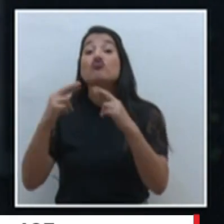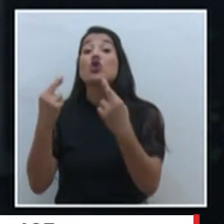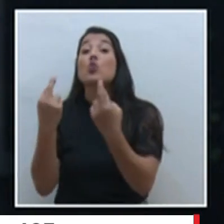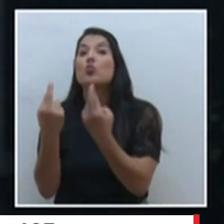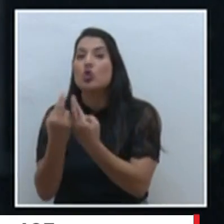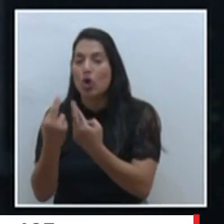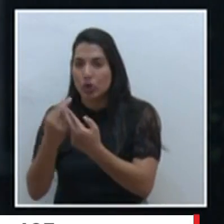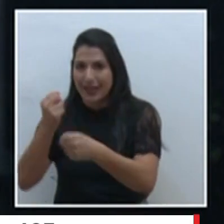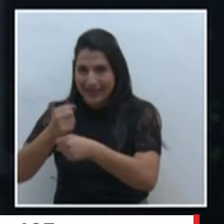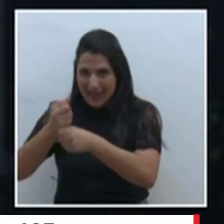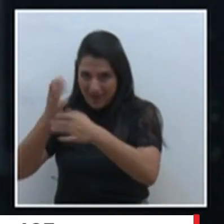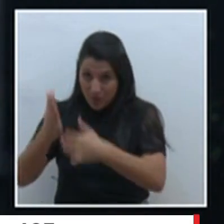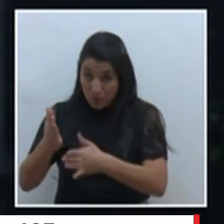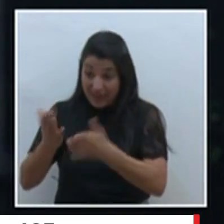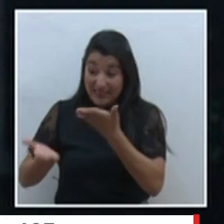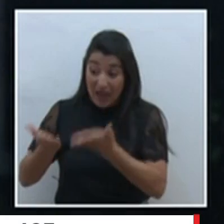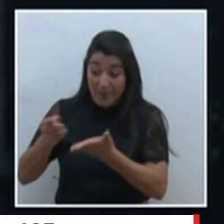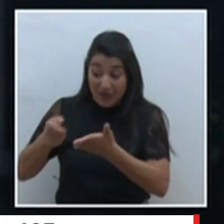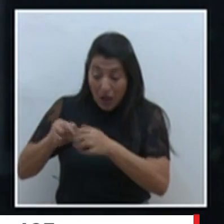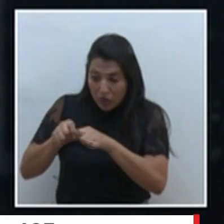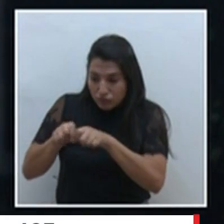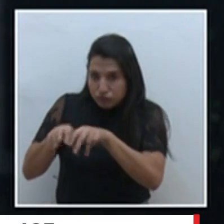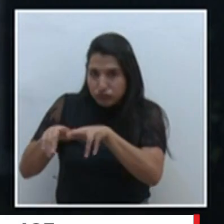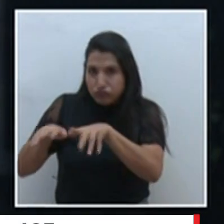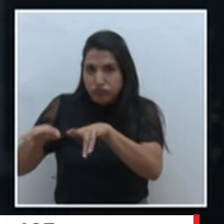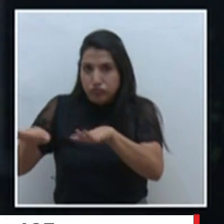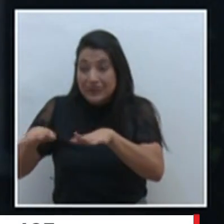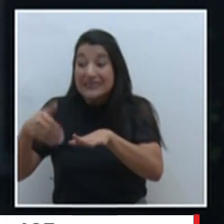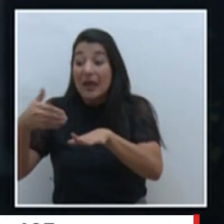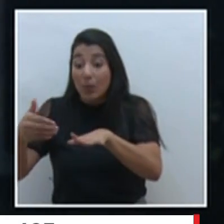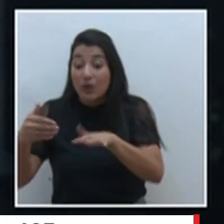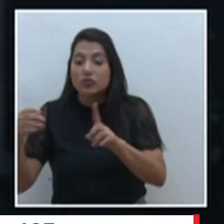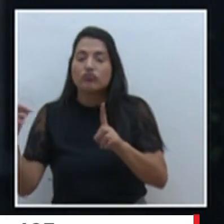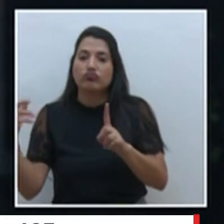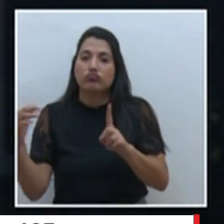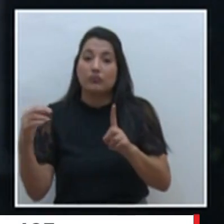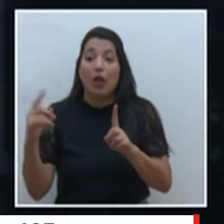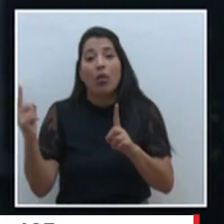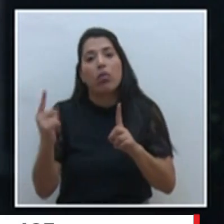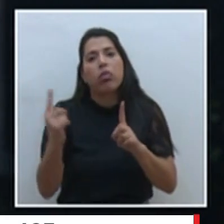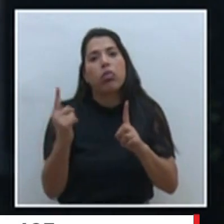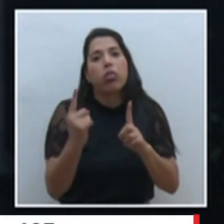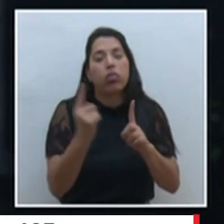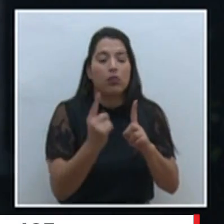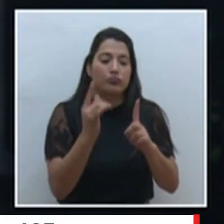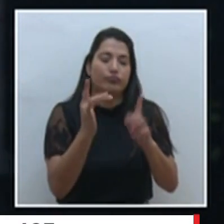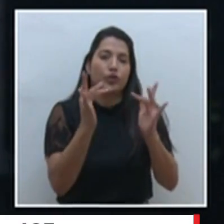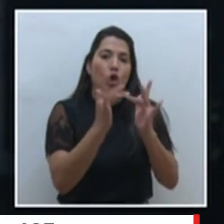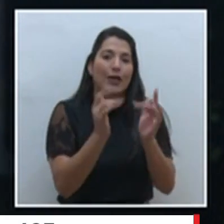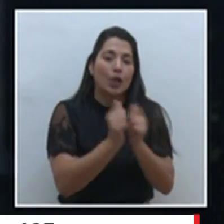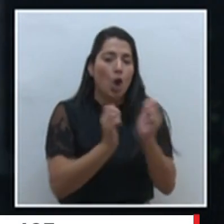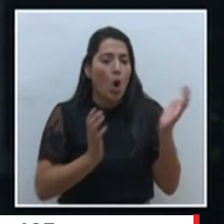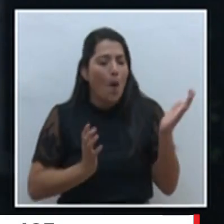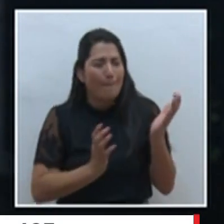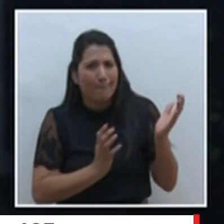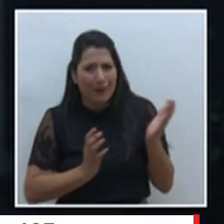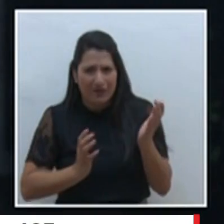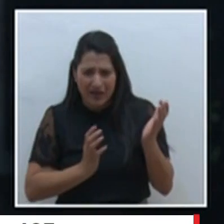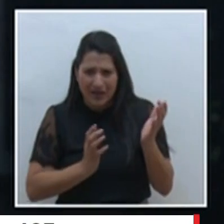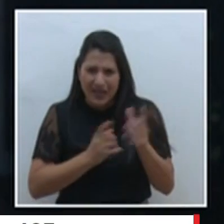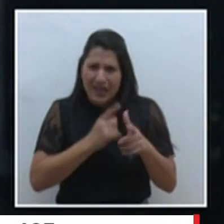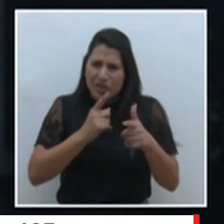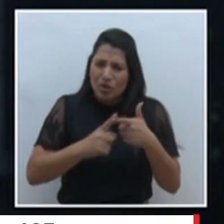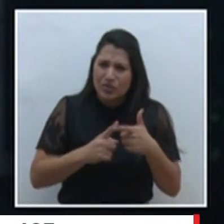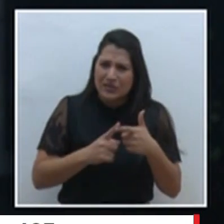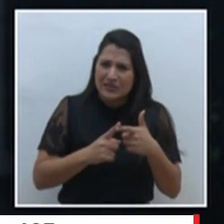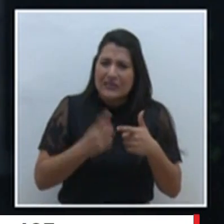el contagio, y de ahí el contagio a la menor, y por qué no estaban quizá utilizando, si fue así, mascarillas o caretas, que es lo